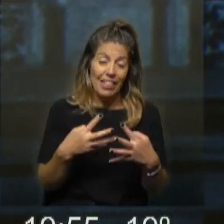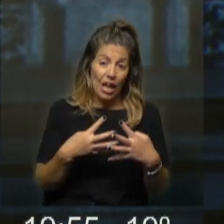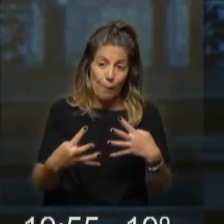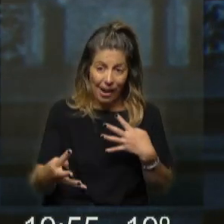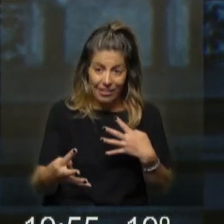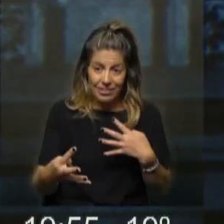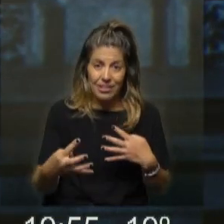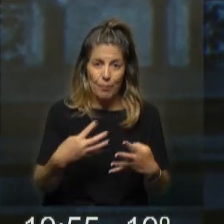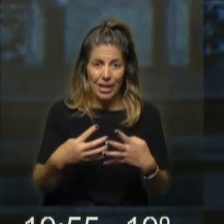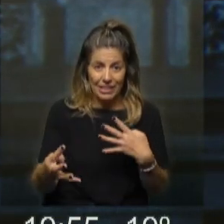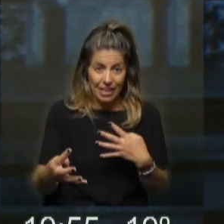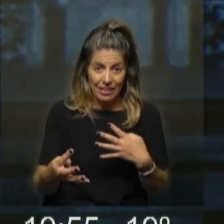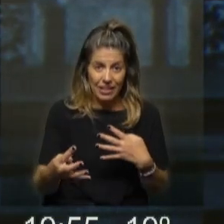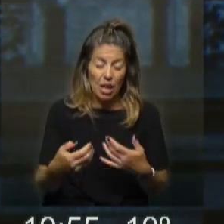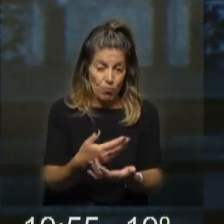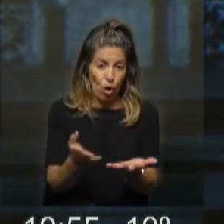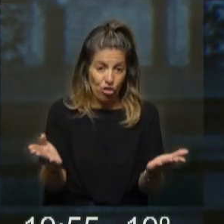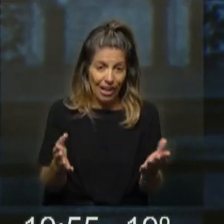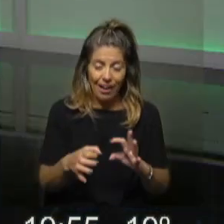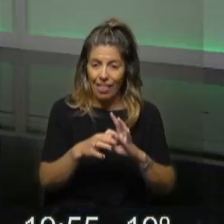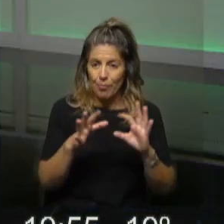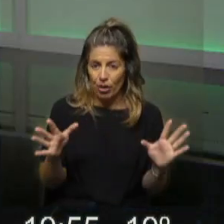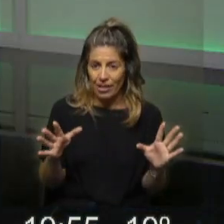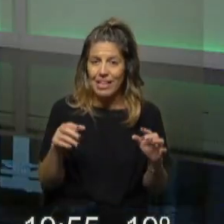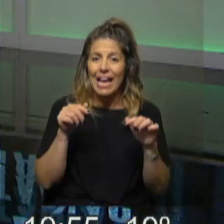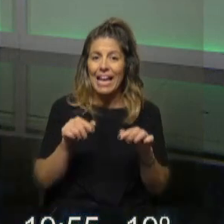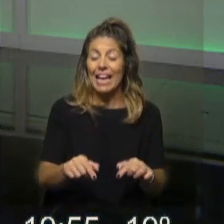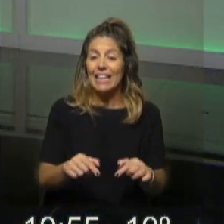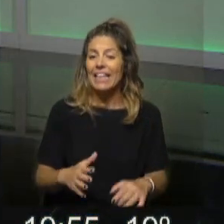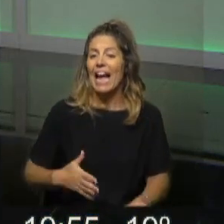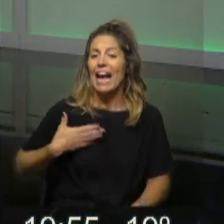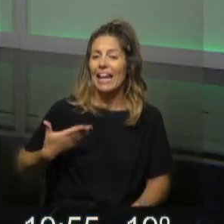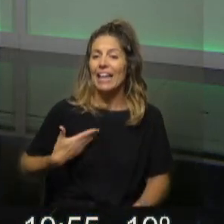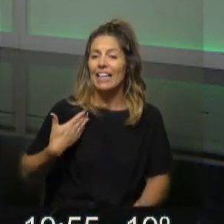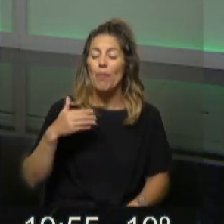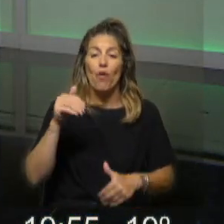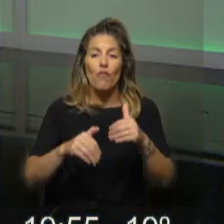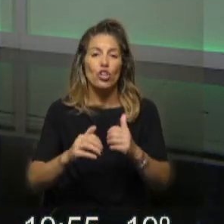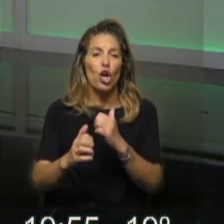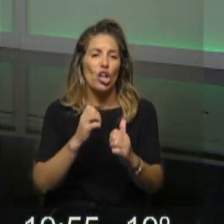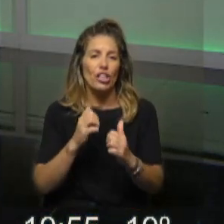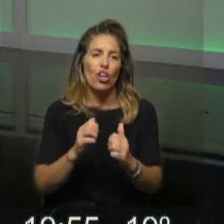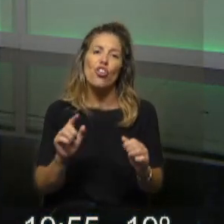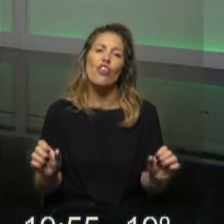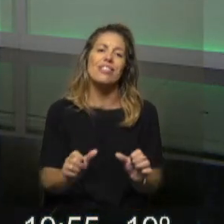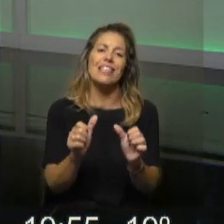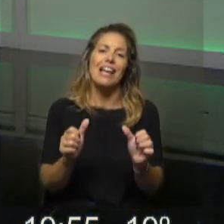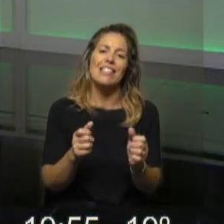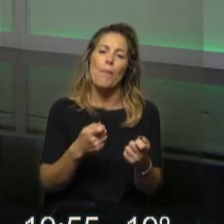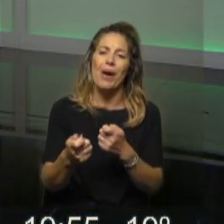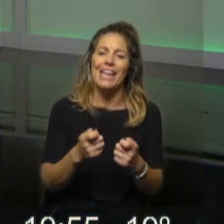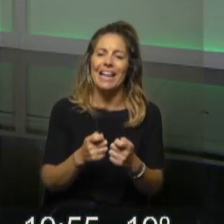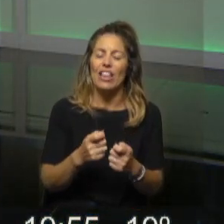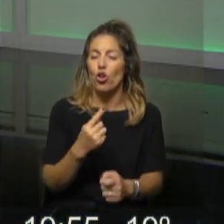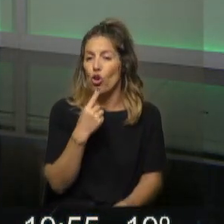transparencia y transparentar la democracia. Este reclamo del voto electrónico en realidad no es algo que solamente se está manejando en las